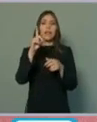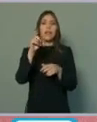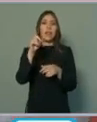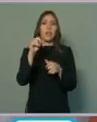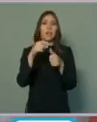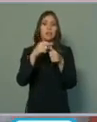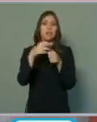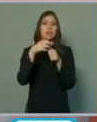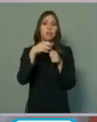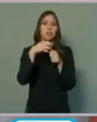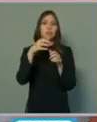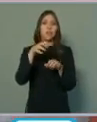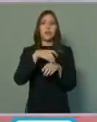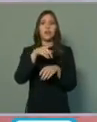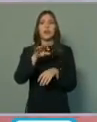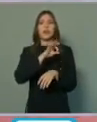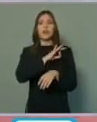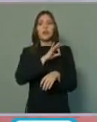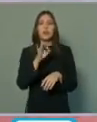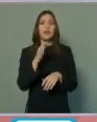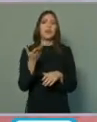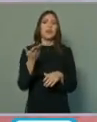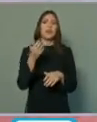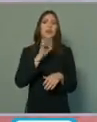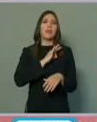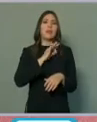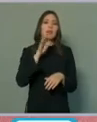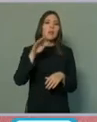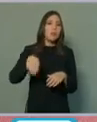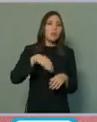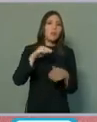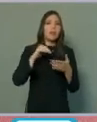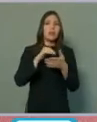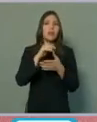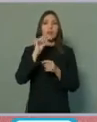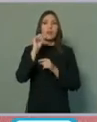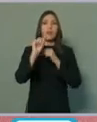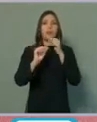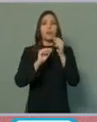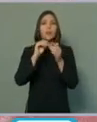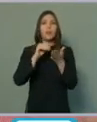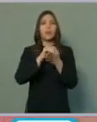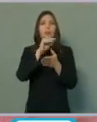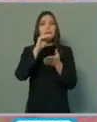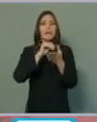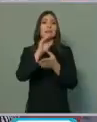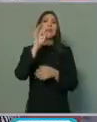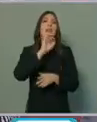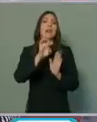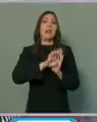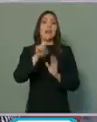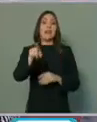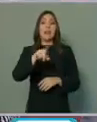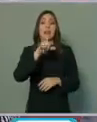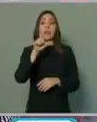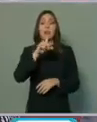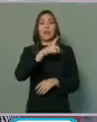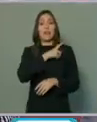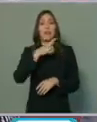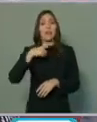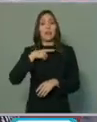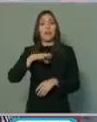A lo mejor husmear, lengüetear e ir subiendo poco a poco. Incluso yo les diría, sáltense las